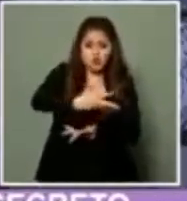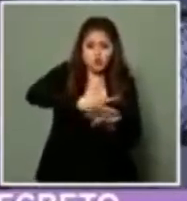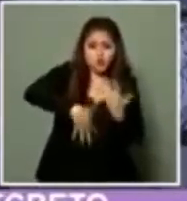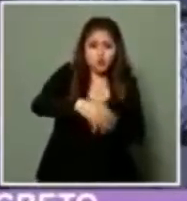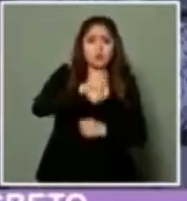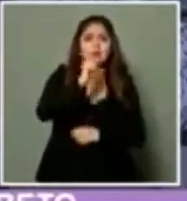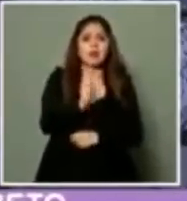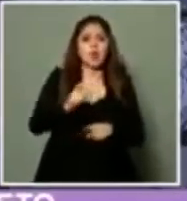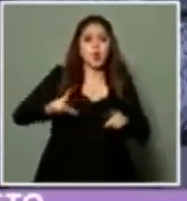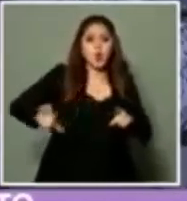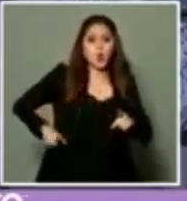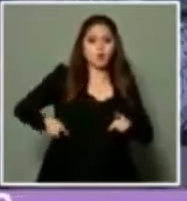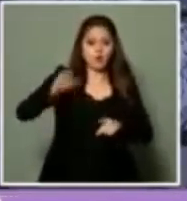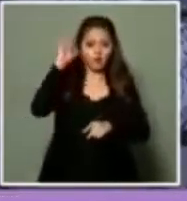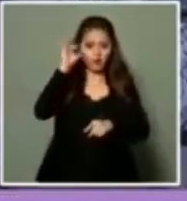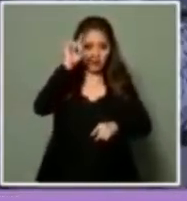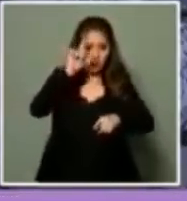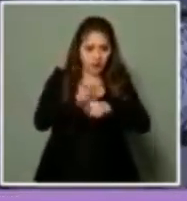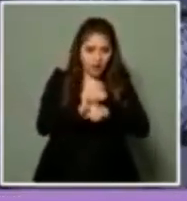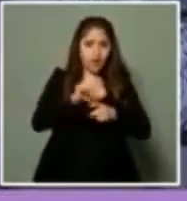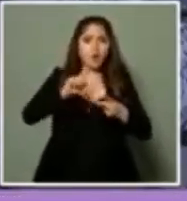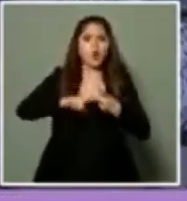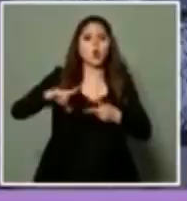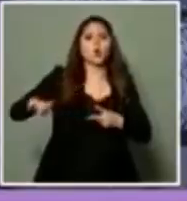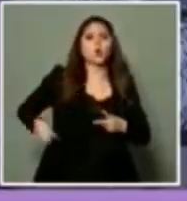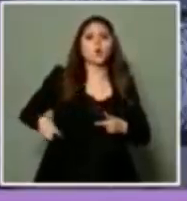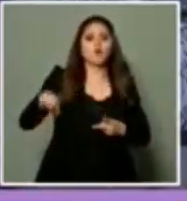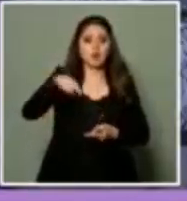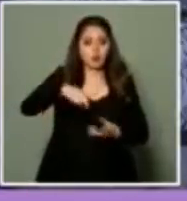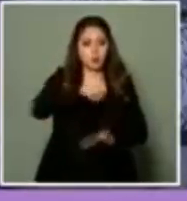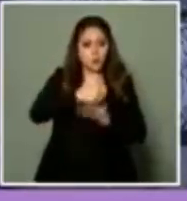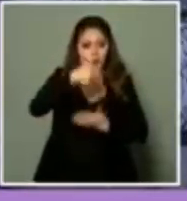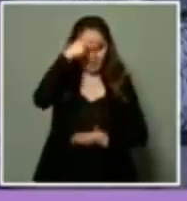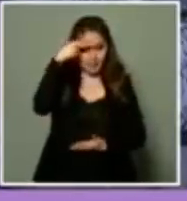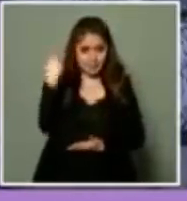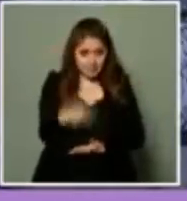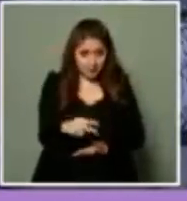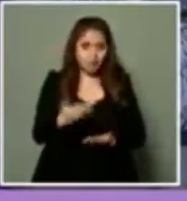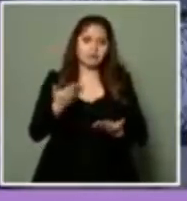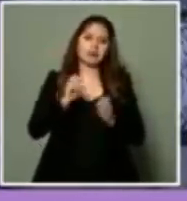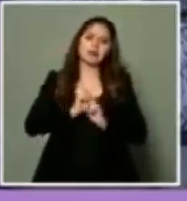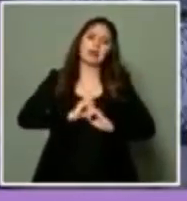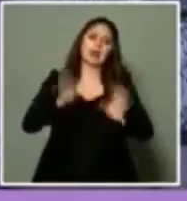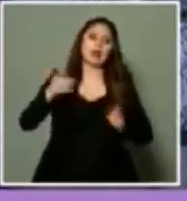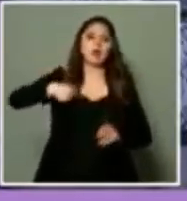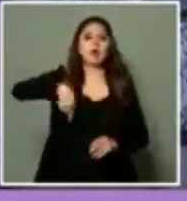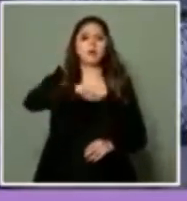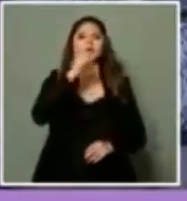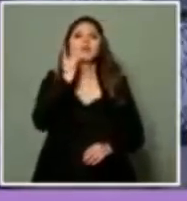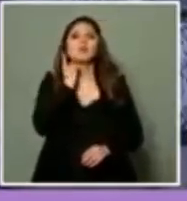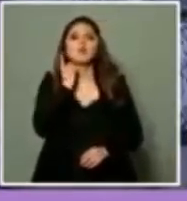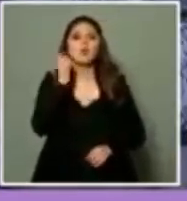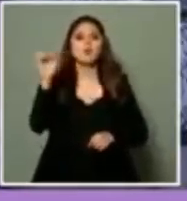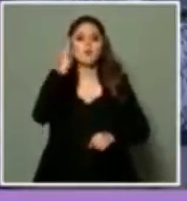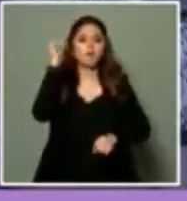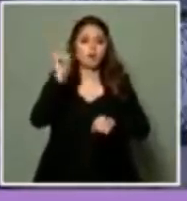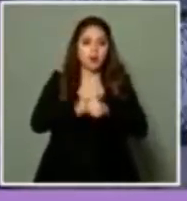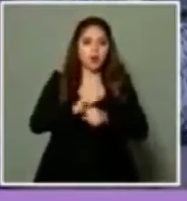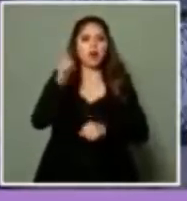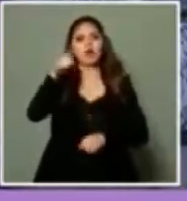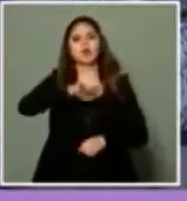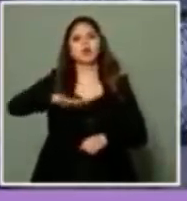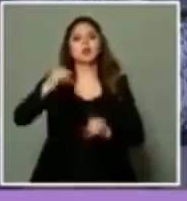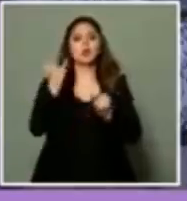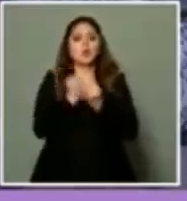gobierno federal, el gobierno de la Ciudad de México y, por supuesto, con ayuda de nuestros diputados federales y locales, así como